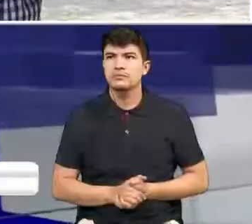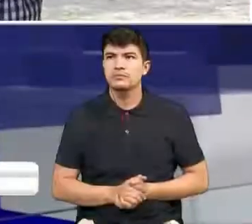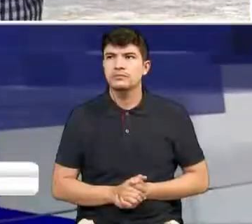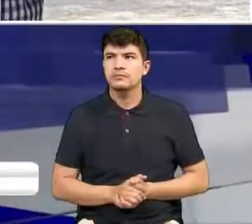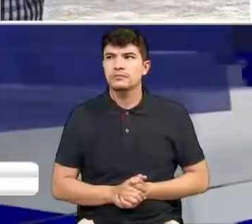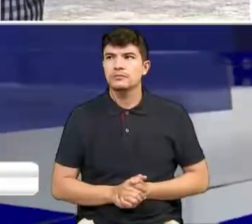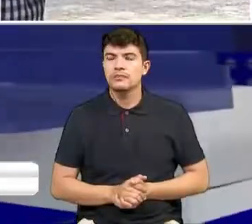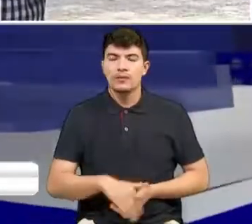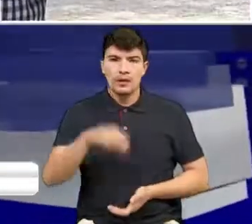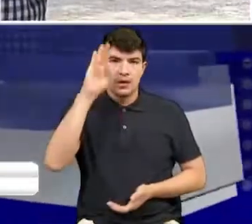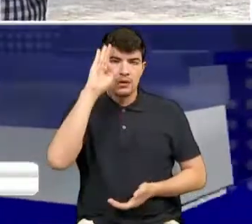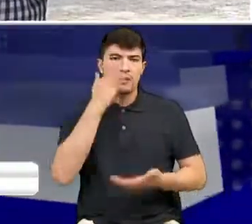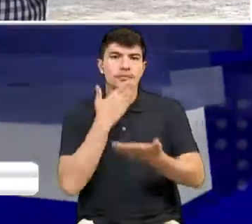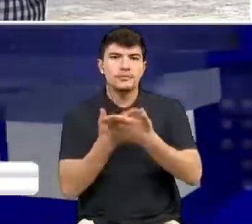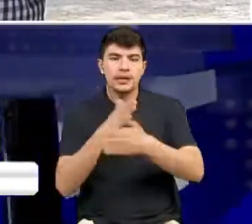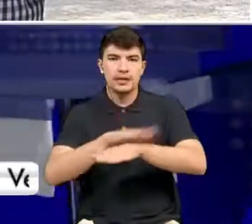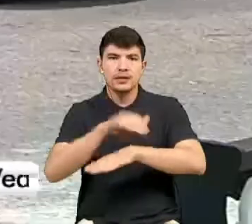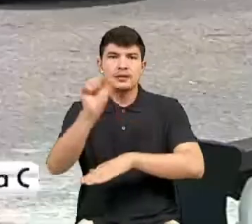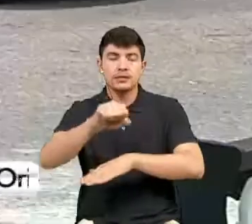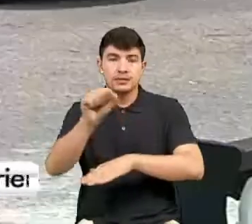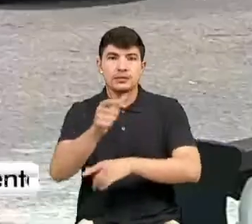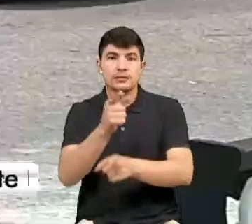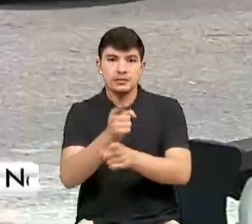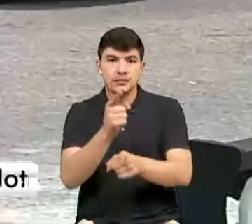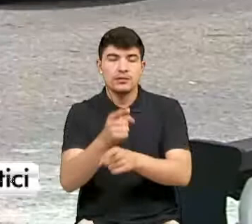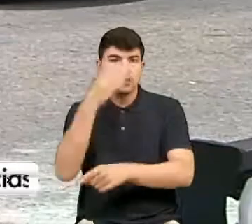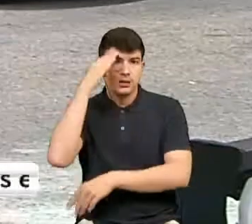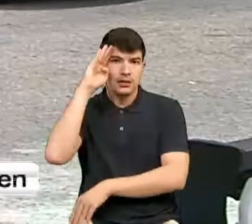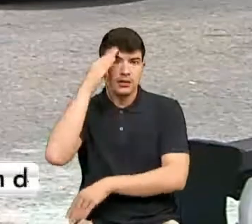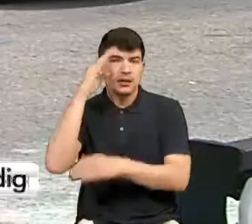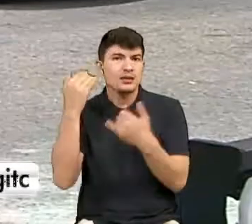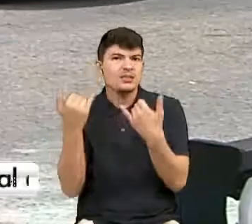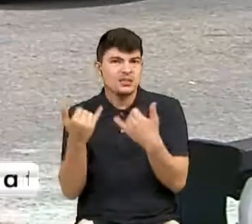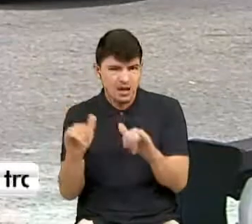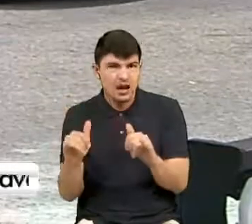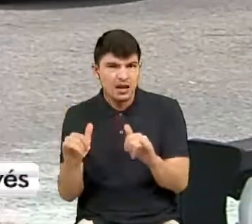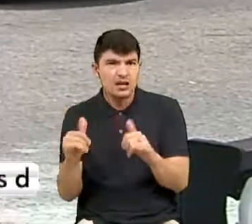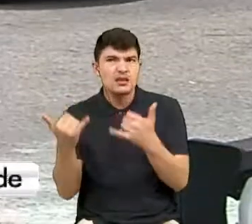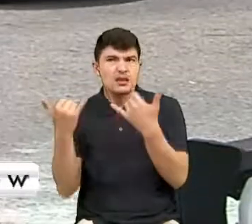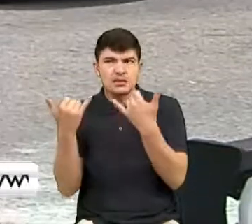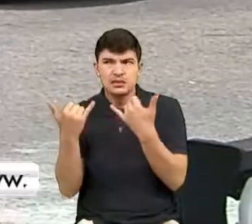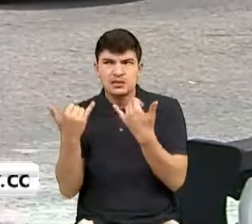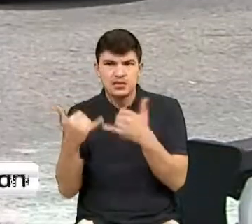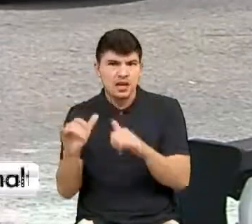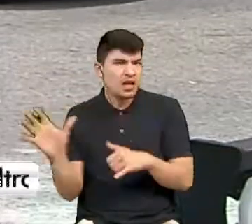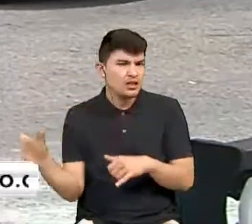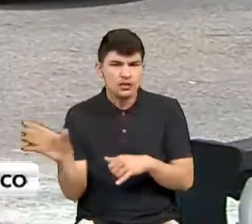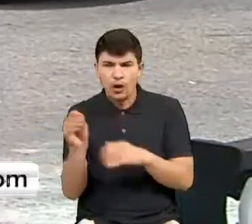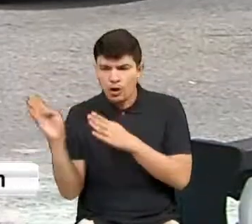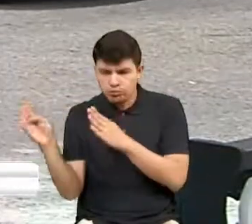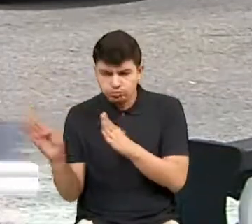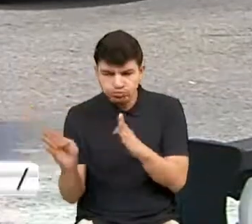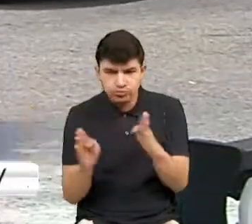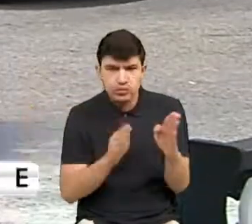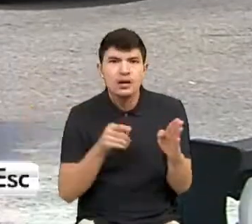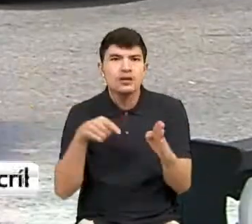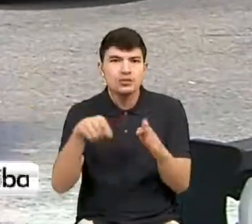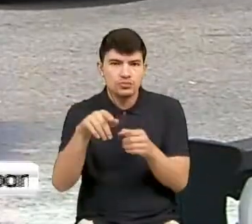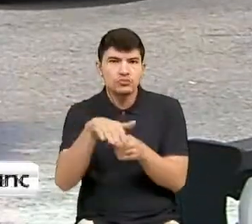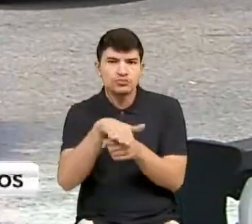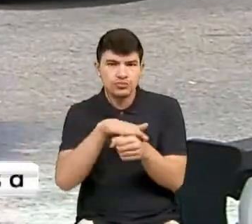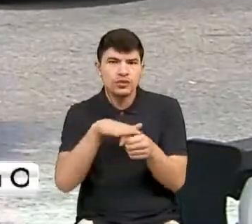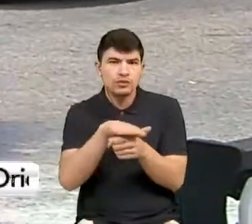hola muy buenas tardes pues ya las autoridades prácticamente tienen todo fijo lo que tiene que ver con las hipótesis